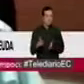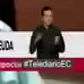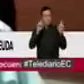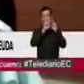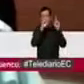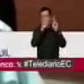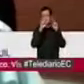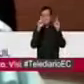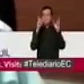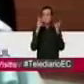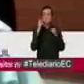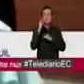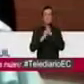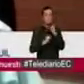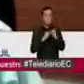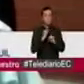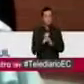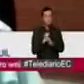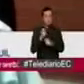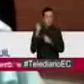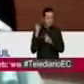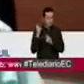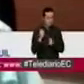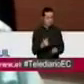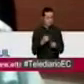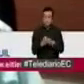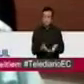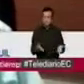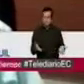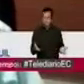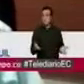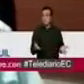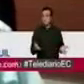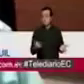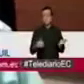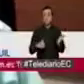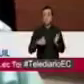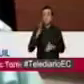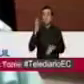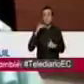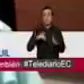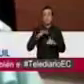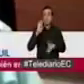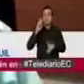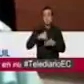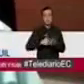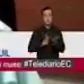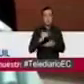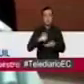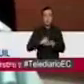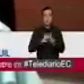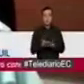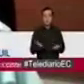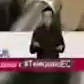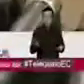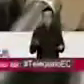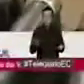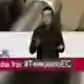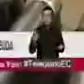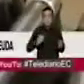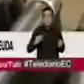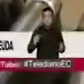empresas buscan en el exterior para sus operaciones pueden ser de mayor acceso y con tasas más bajas.